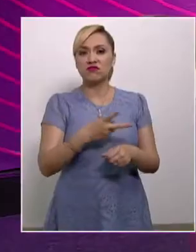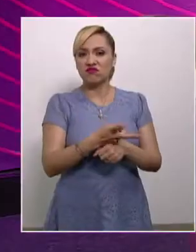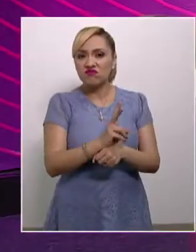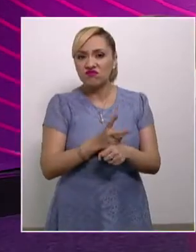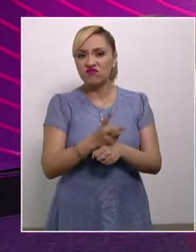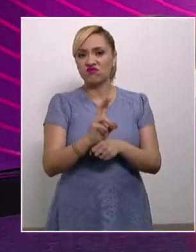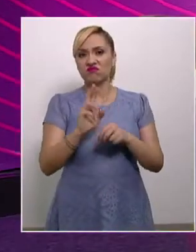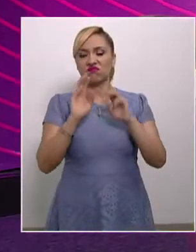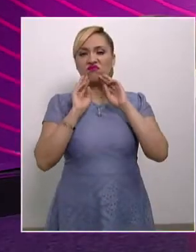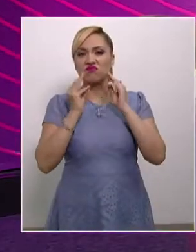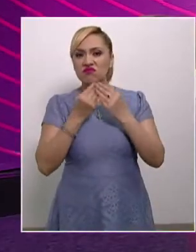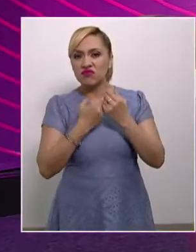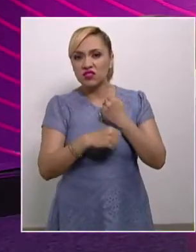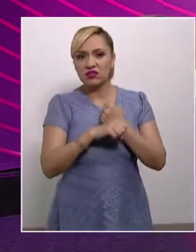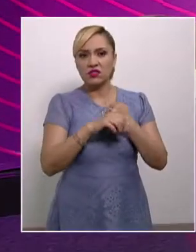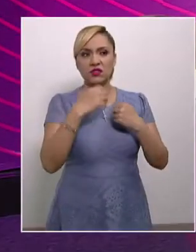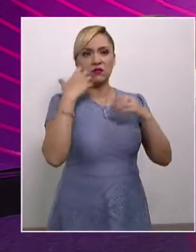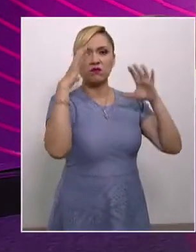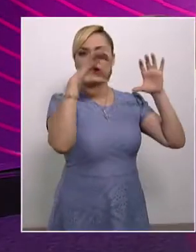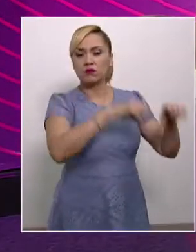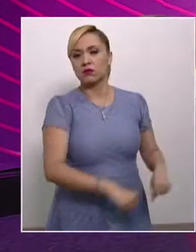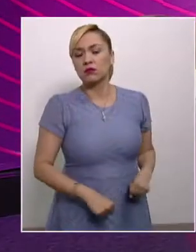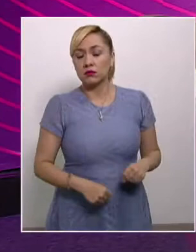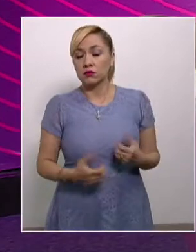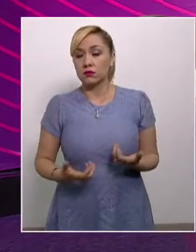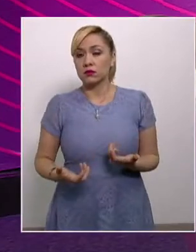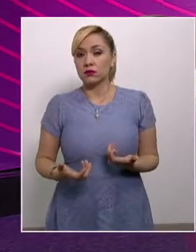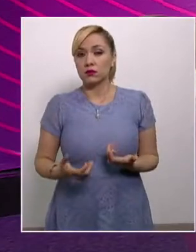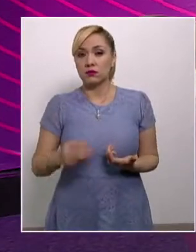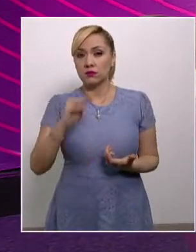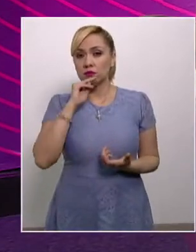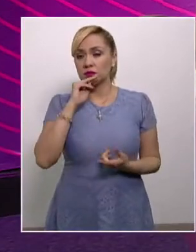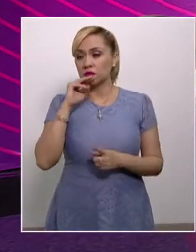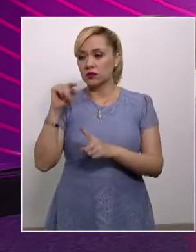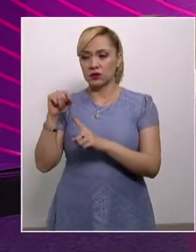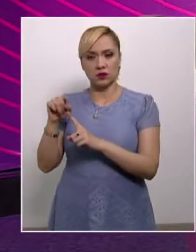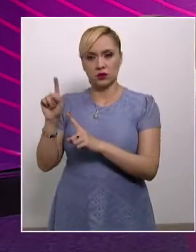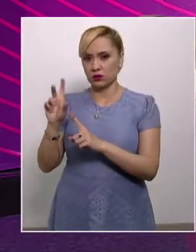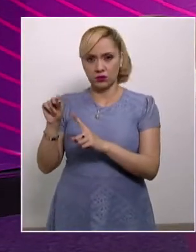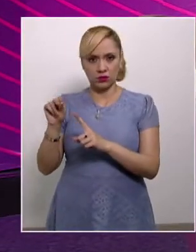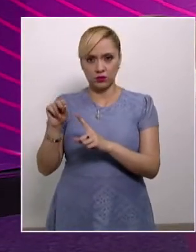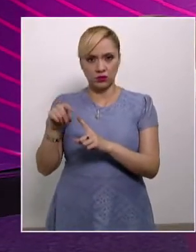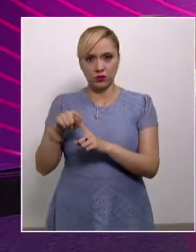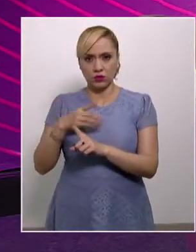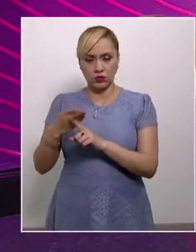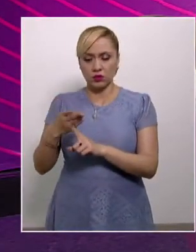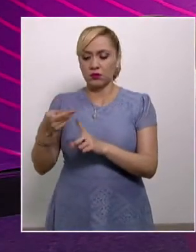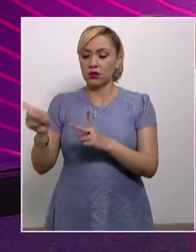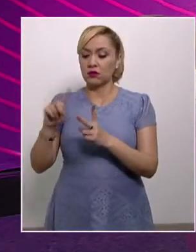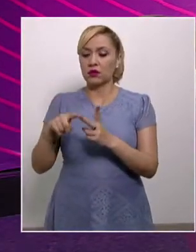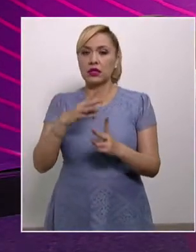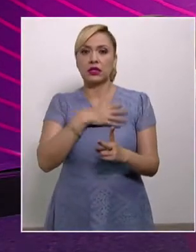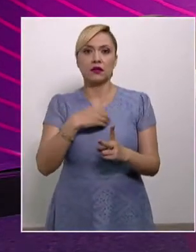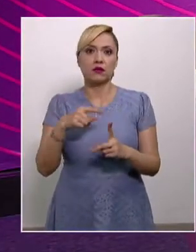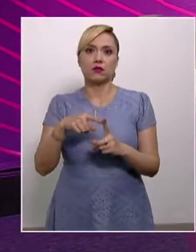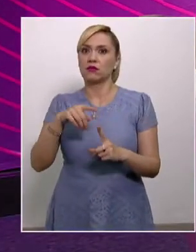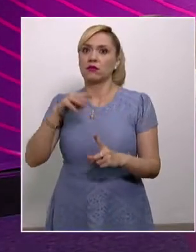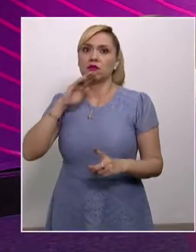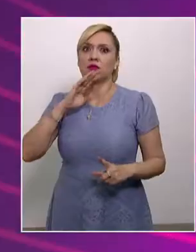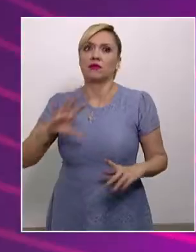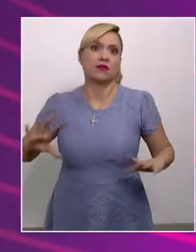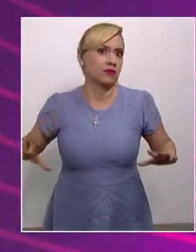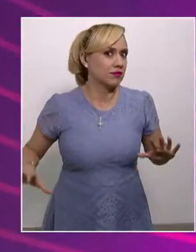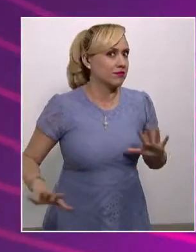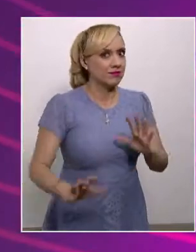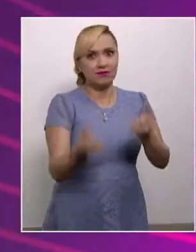Entonces, muchas veces, quizás la madre no es la víctima directa de la violencia o de la amenaza, pero lo es el hijo y ella sale por salvar a sus hijos. O